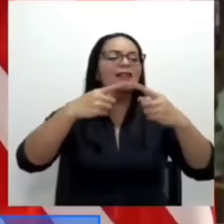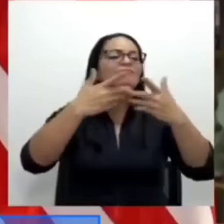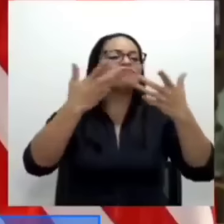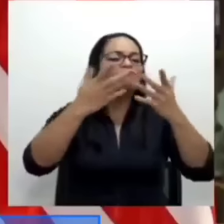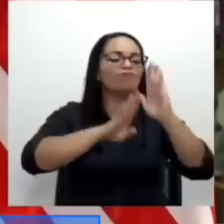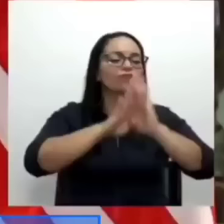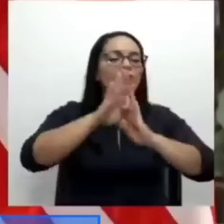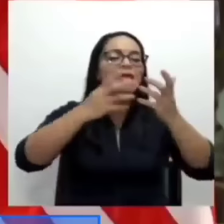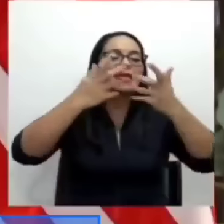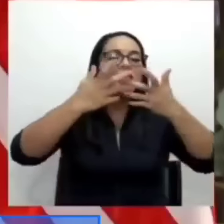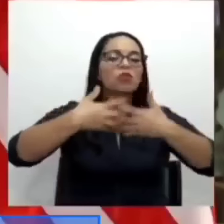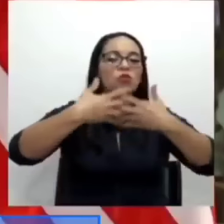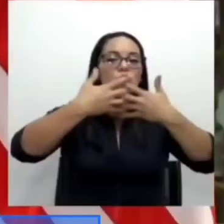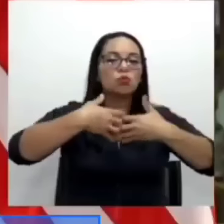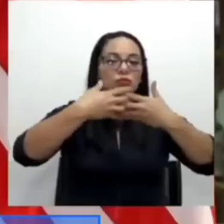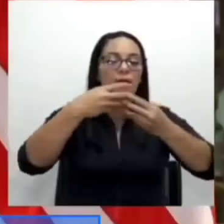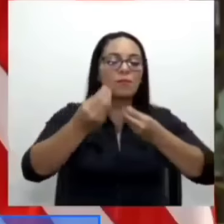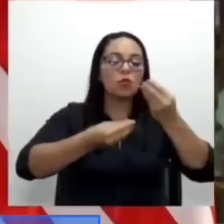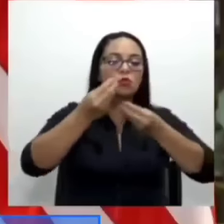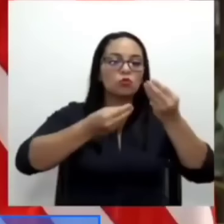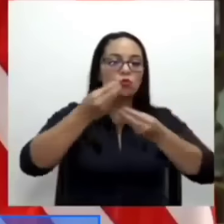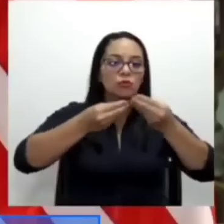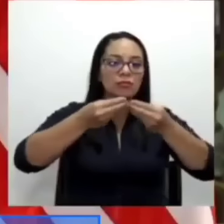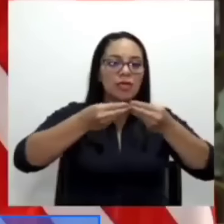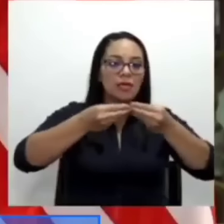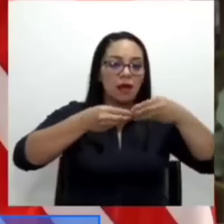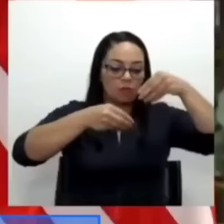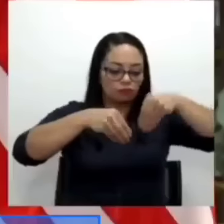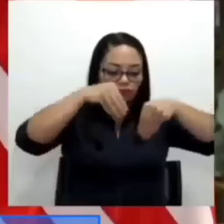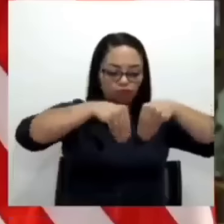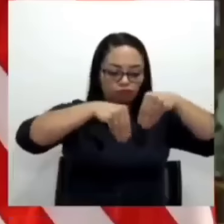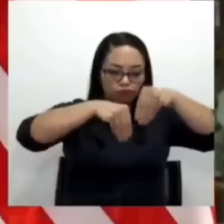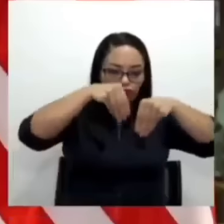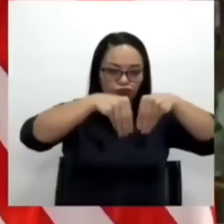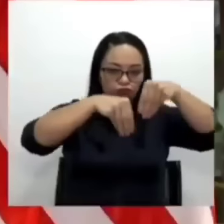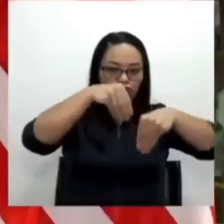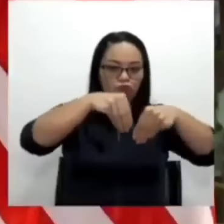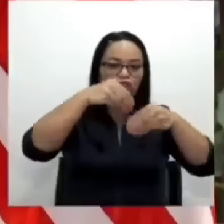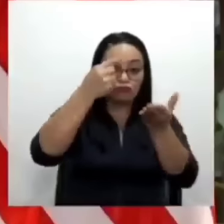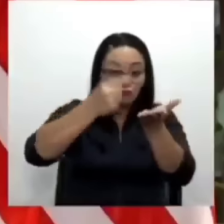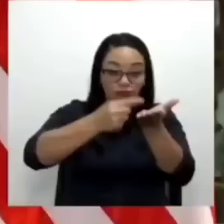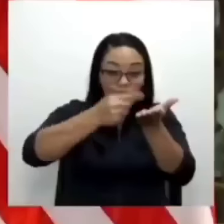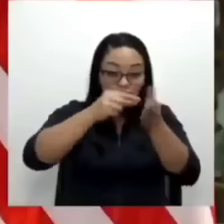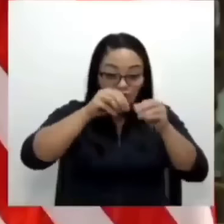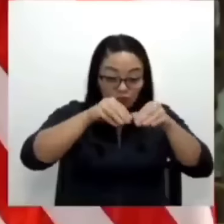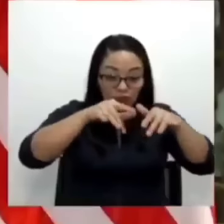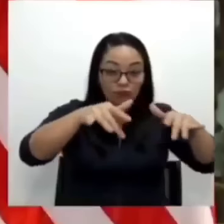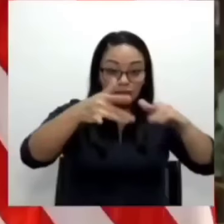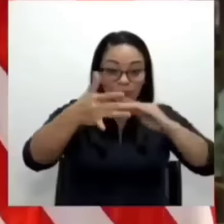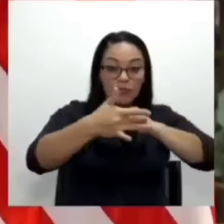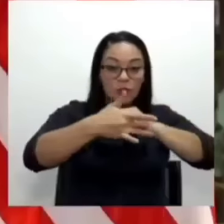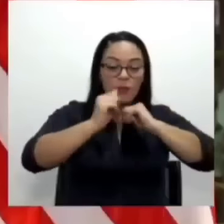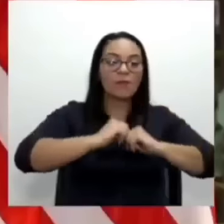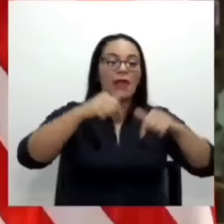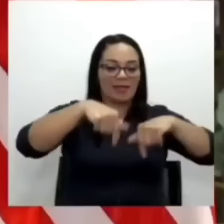de producir semiconductores en nuestro país. Eso lo pudimos